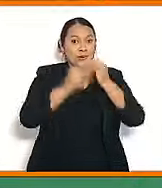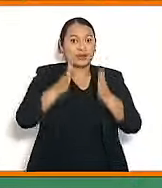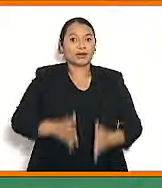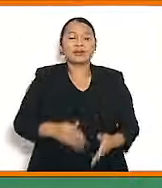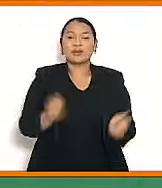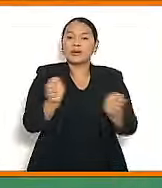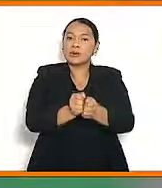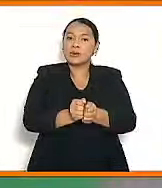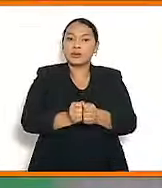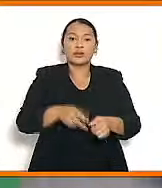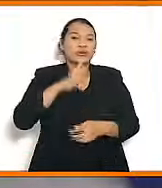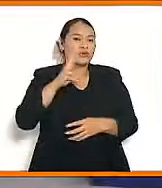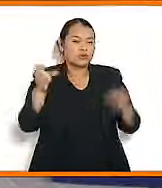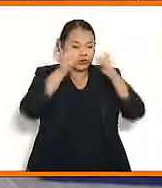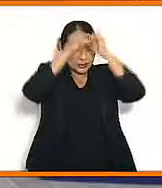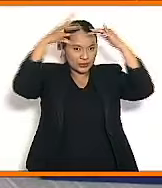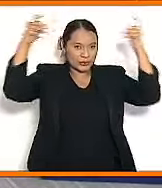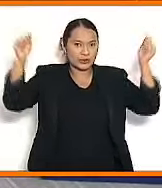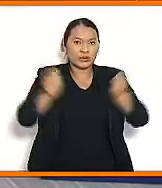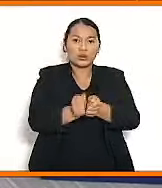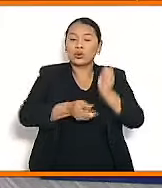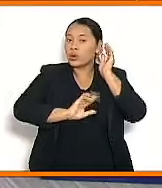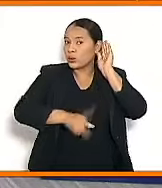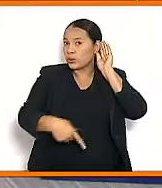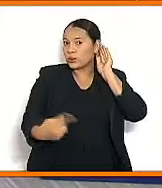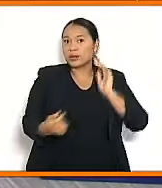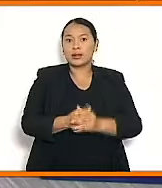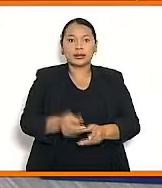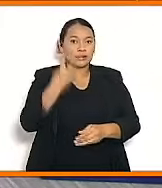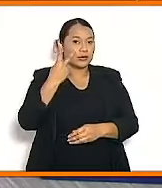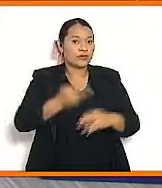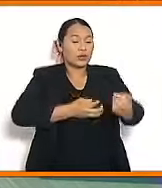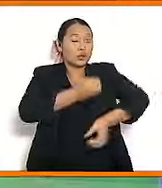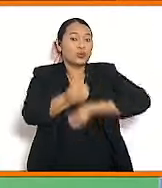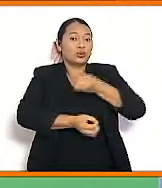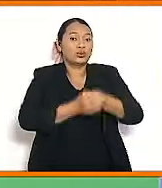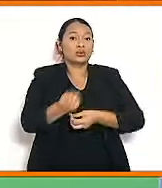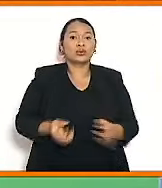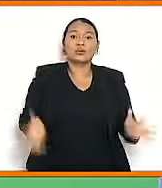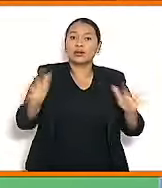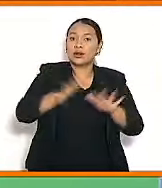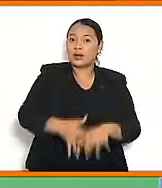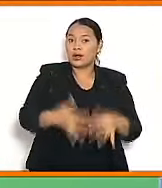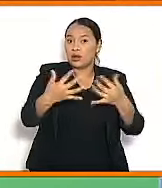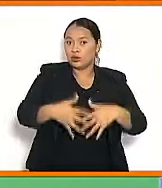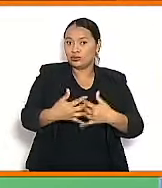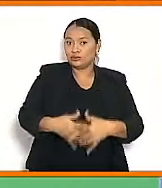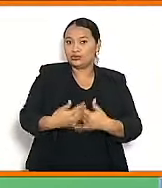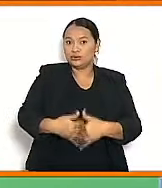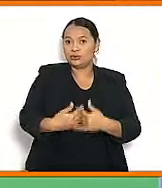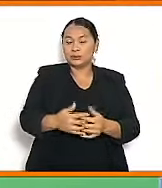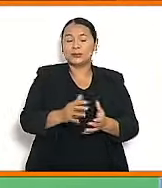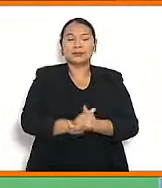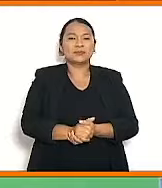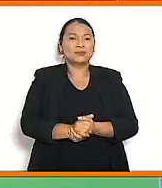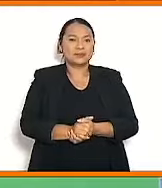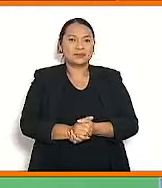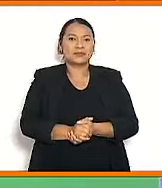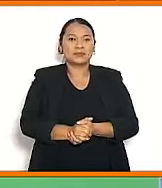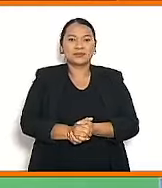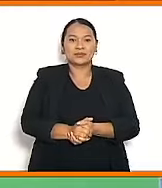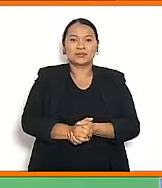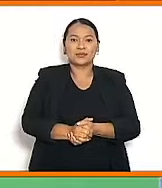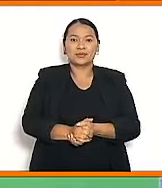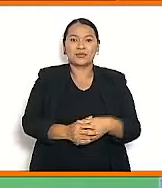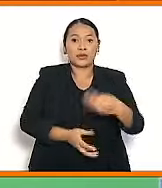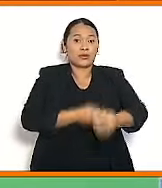acompáñame a hacer de tu sueño una realidad en diaria. Como puedes ver, vamos a incluir nuestras esferas dentro del juego.